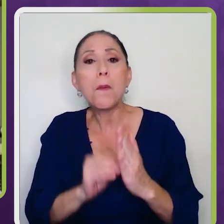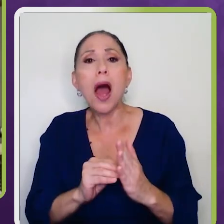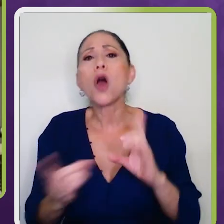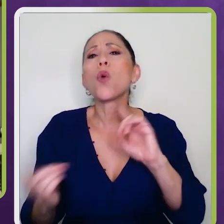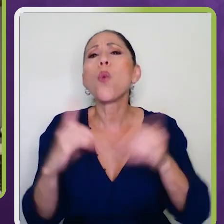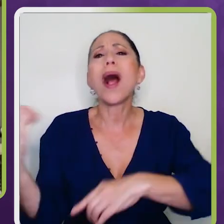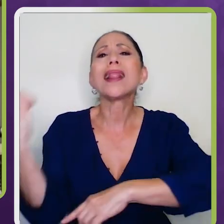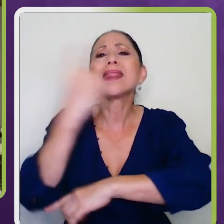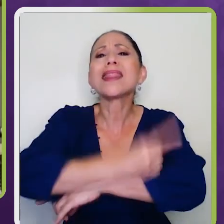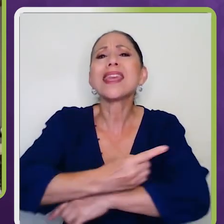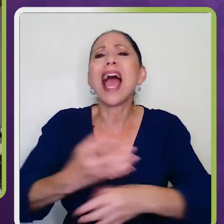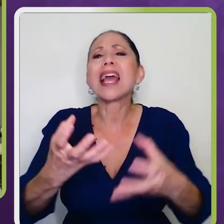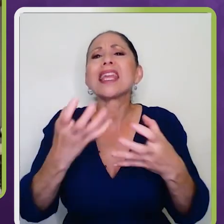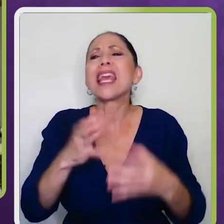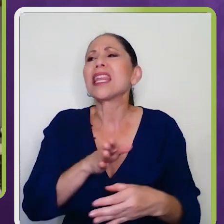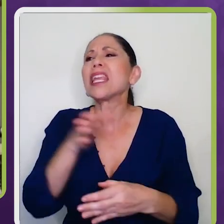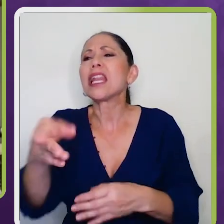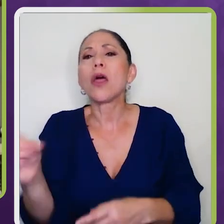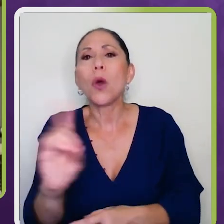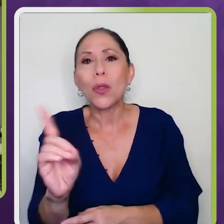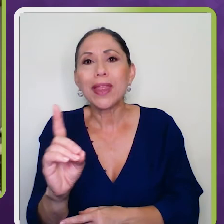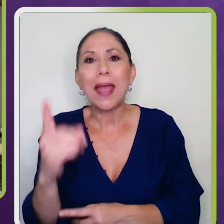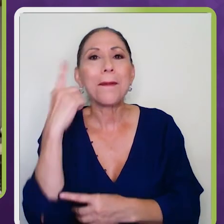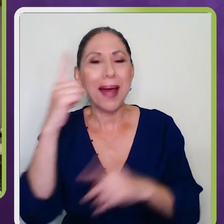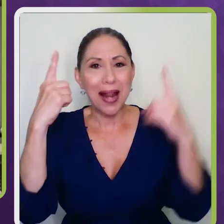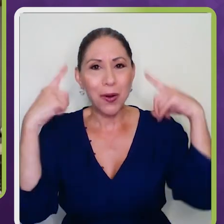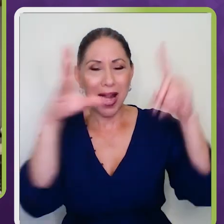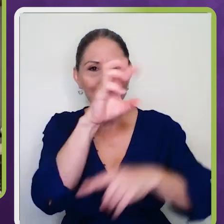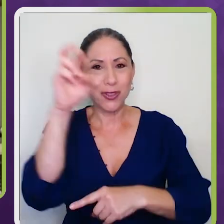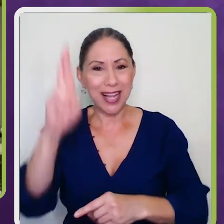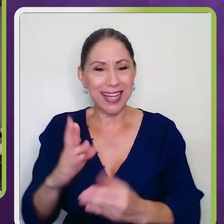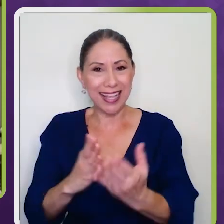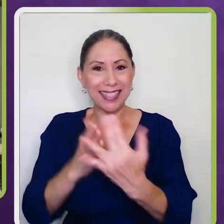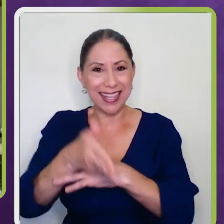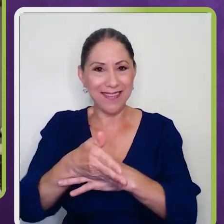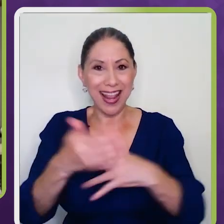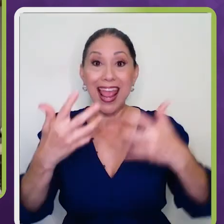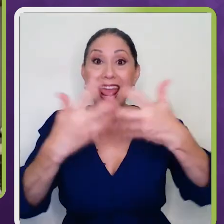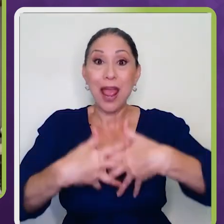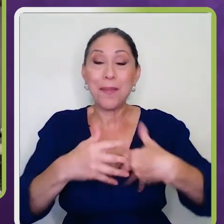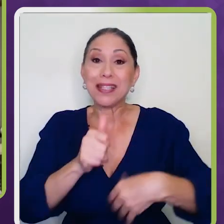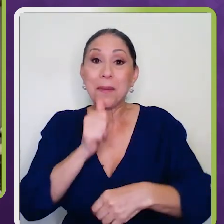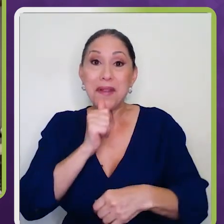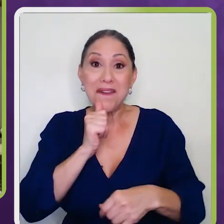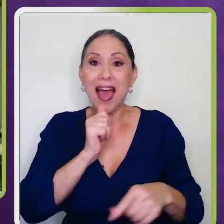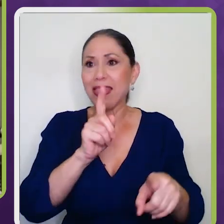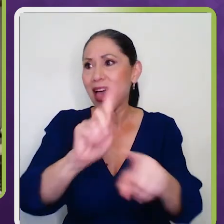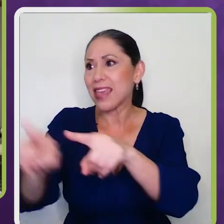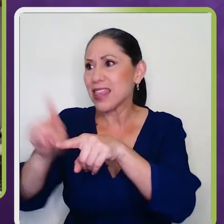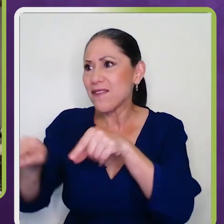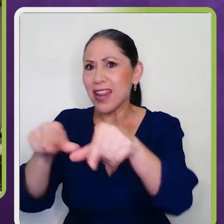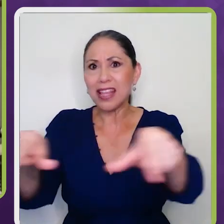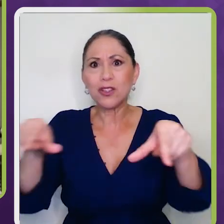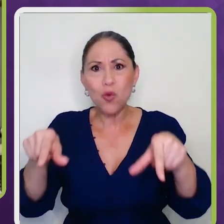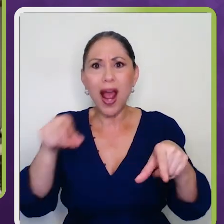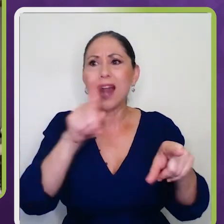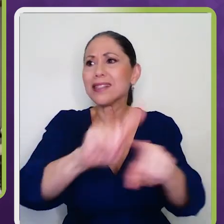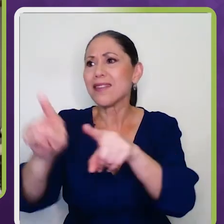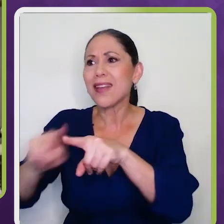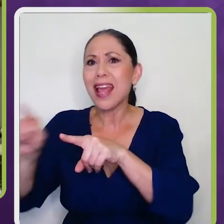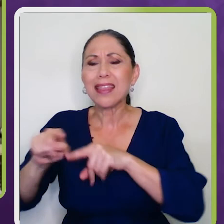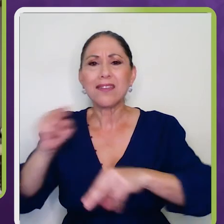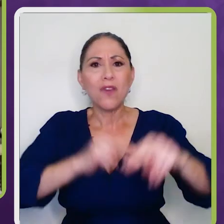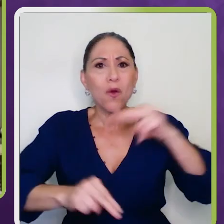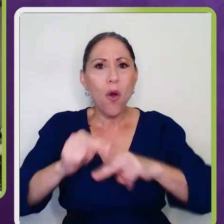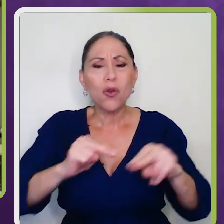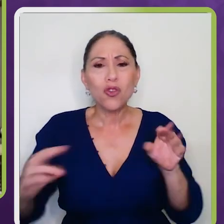se apunten para conocer Costa Rica de una forma accesible de parte de la empresa privada y todos estos puntos que se han